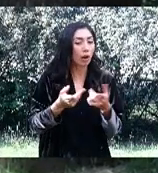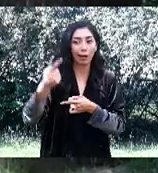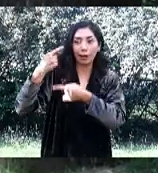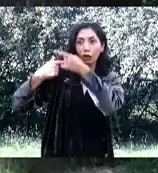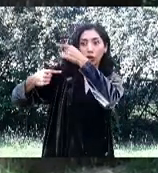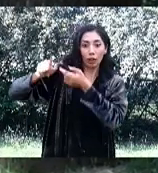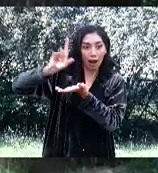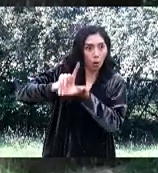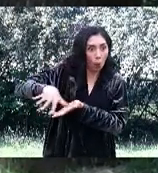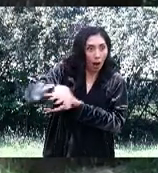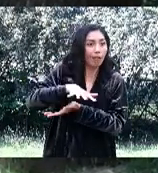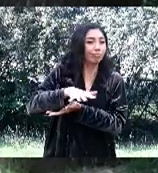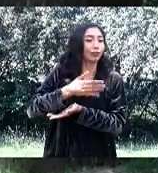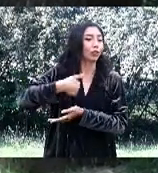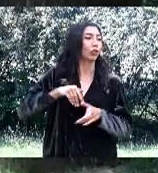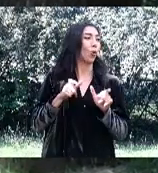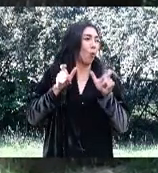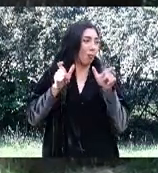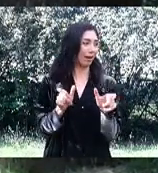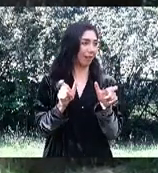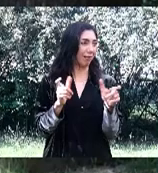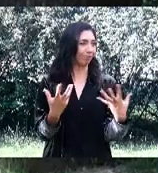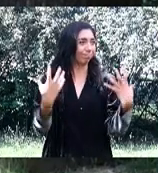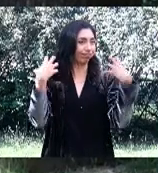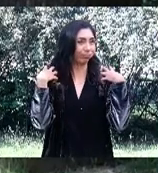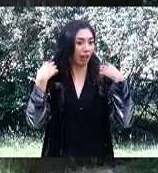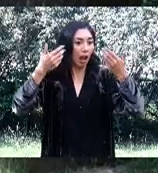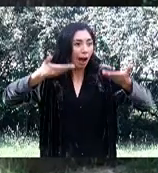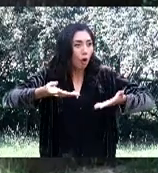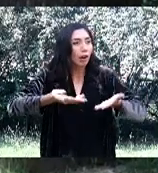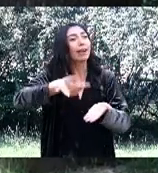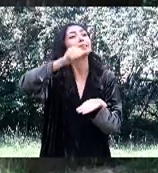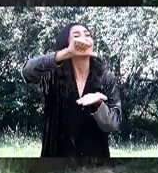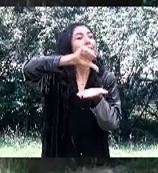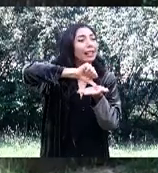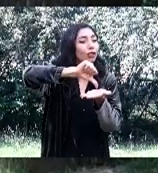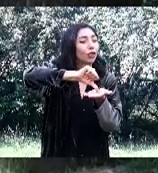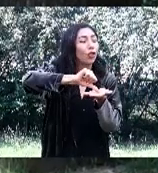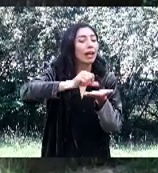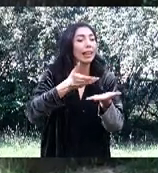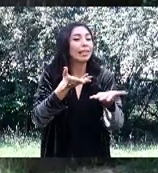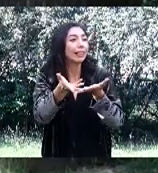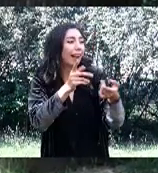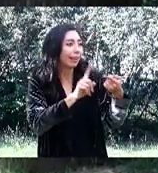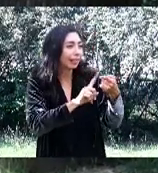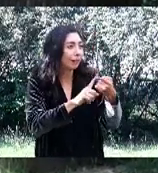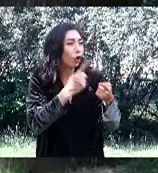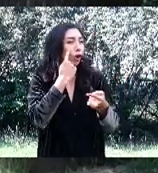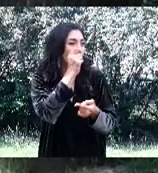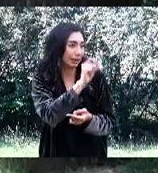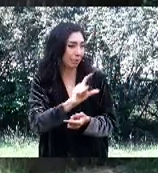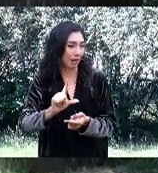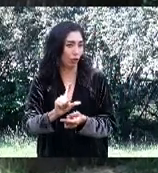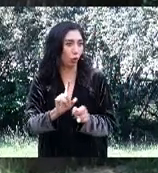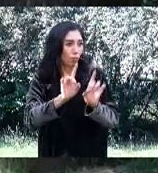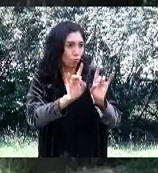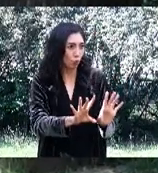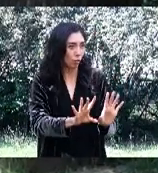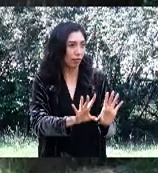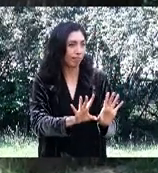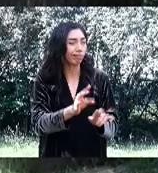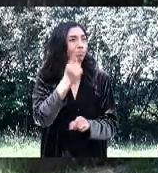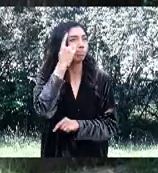este lugar que hoy emerge como centro interactivo de los conocimientos entendiendo que el futuro